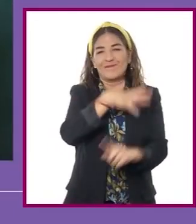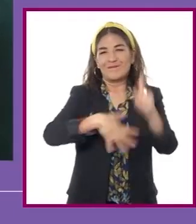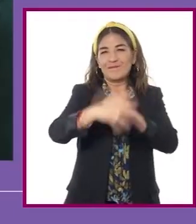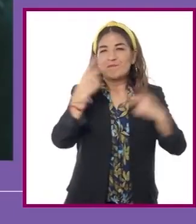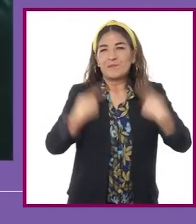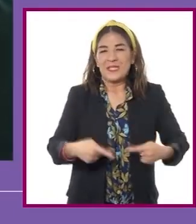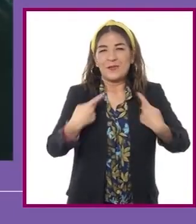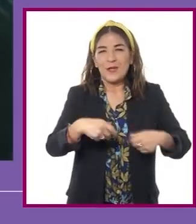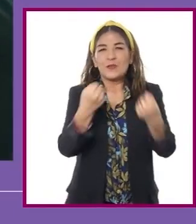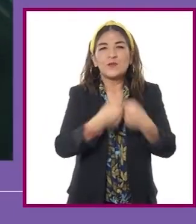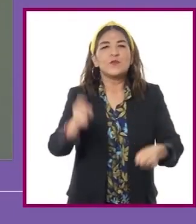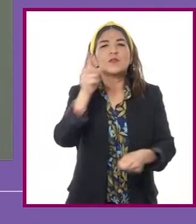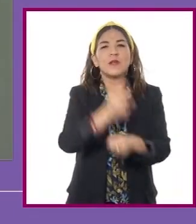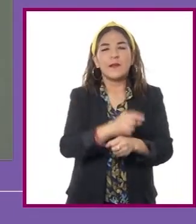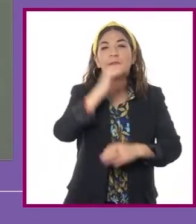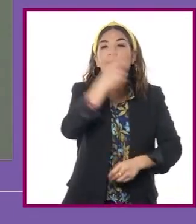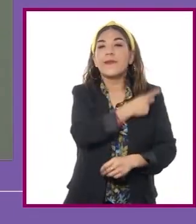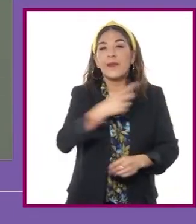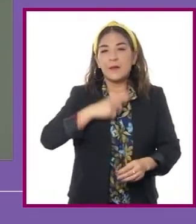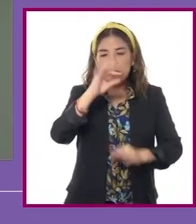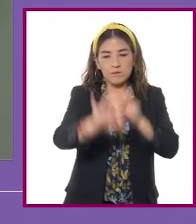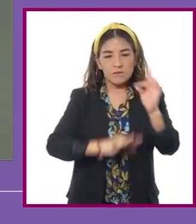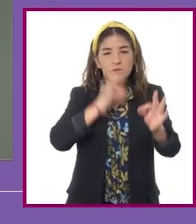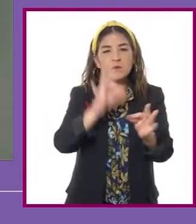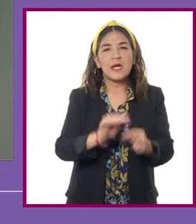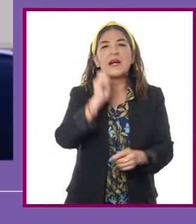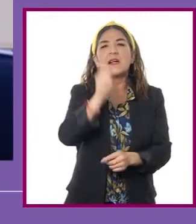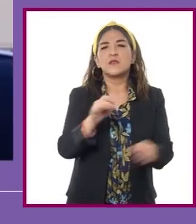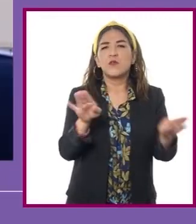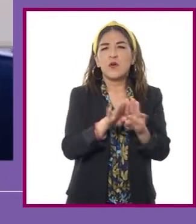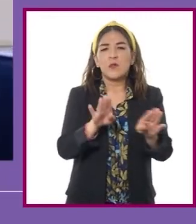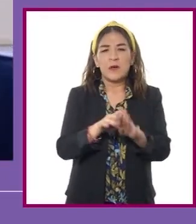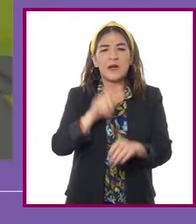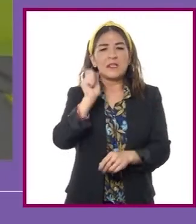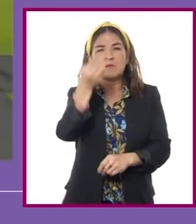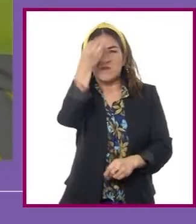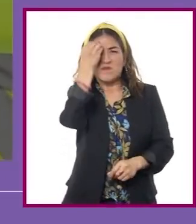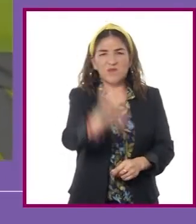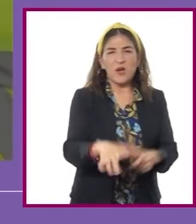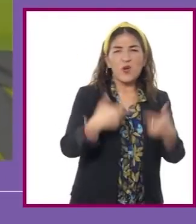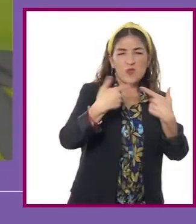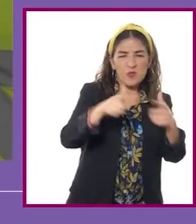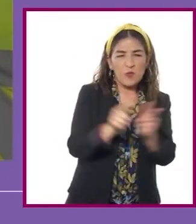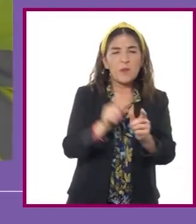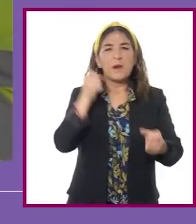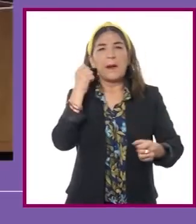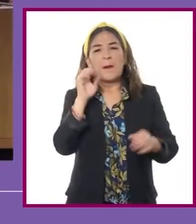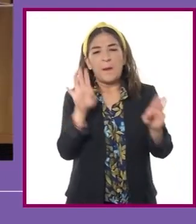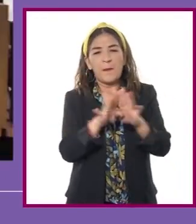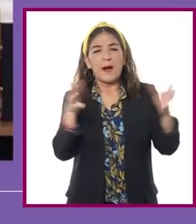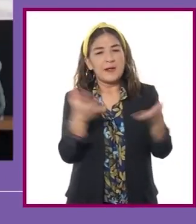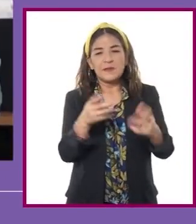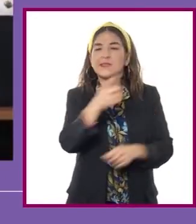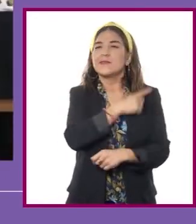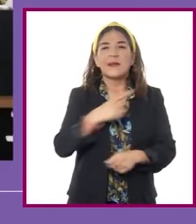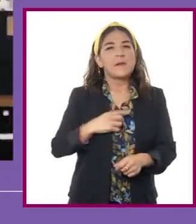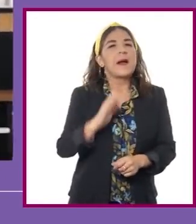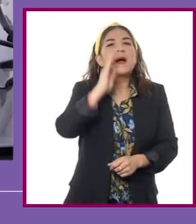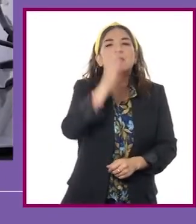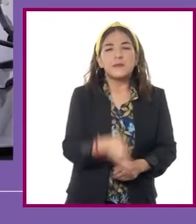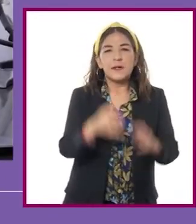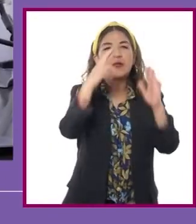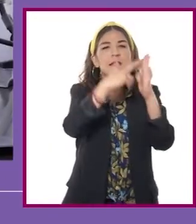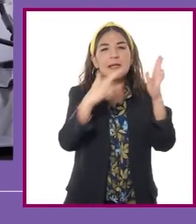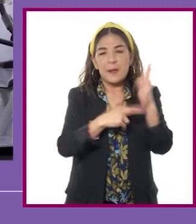se comprometen a no usar la fuerza individual ni grupal, aceptar las reglas que hay para resolver